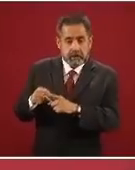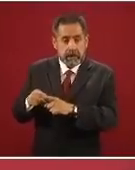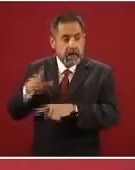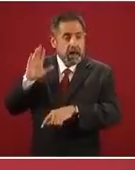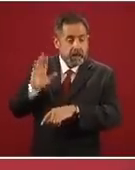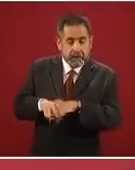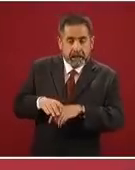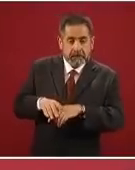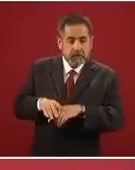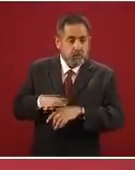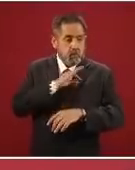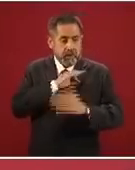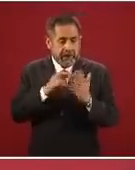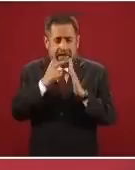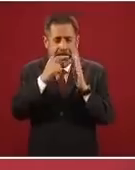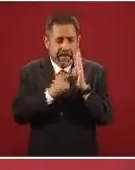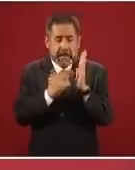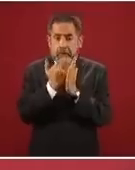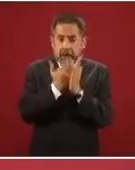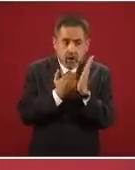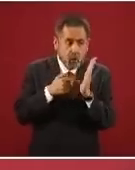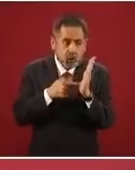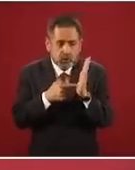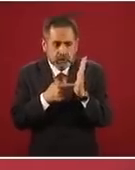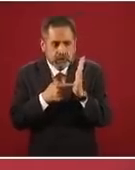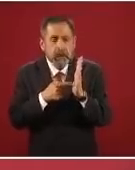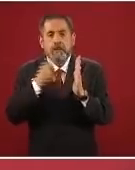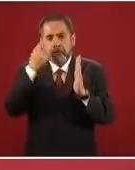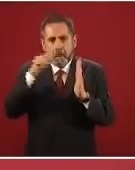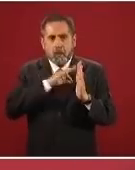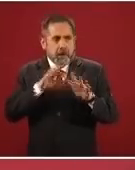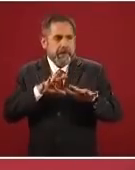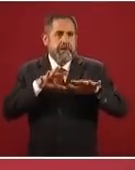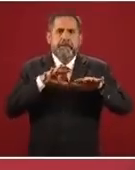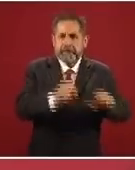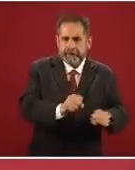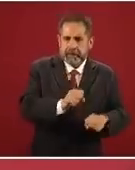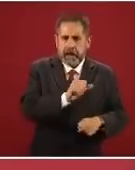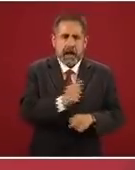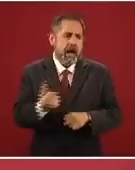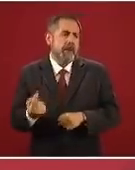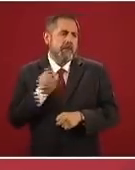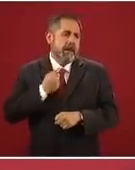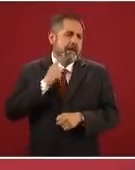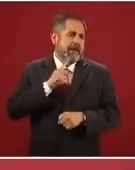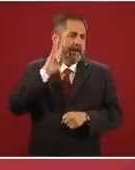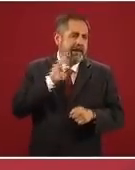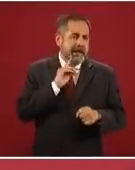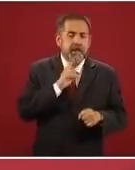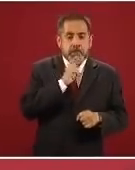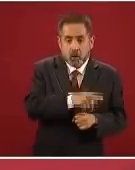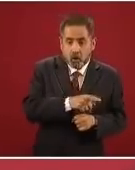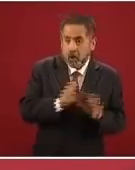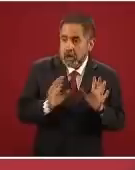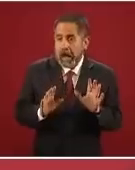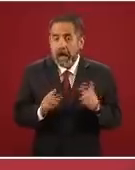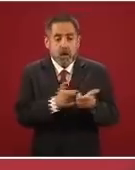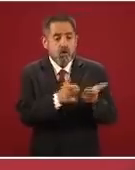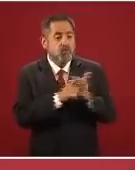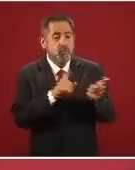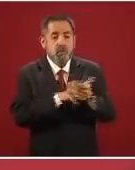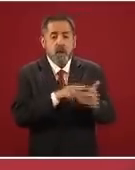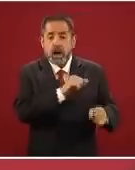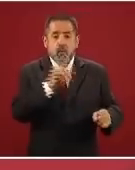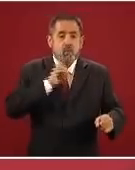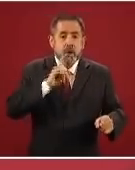más capacidad para poder resolver los problemas de homicidio, si tenemos un grupo vulnerable,